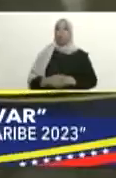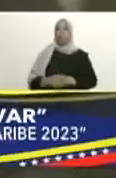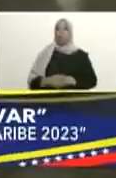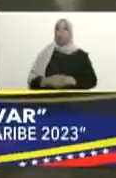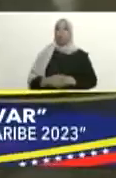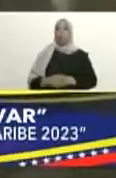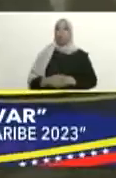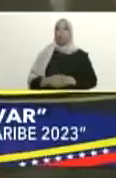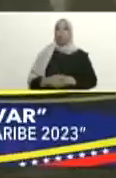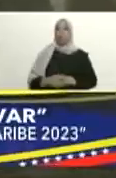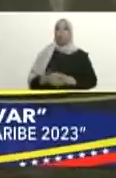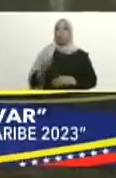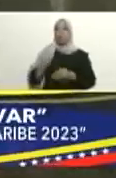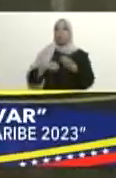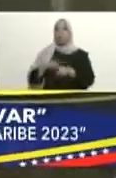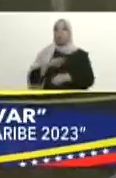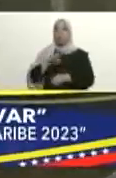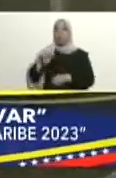estemos